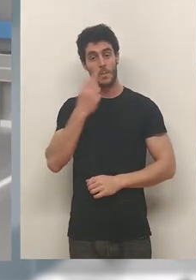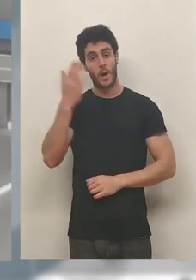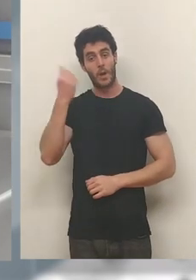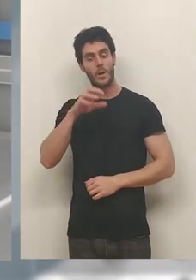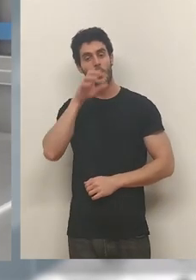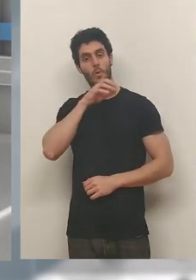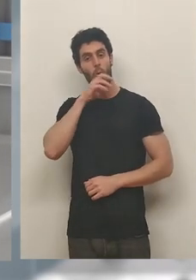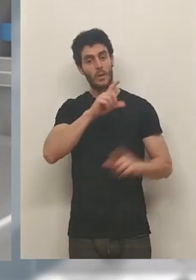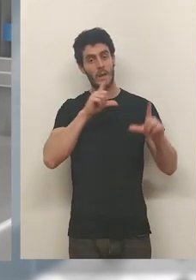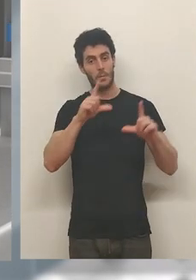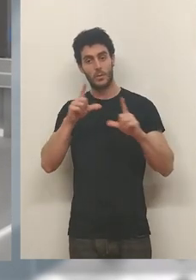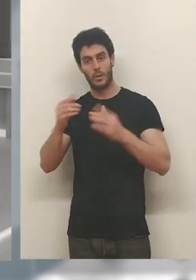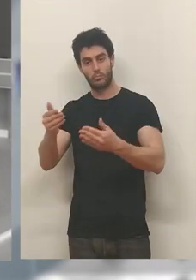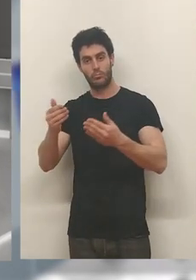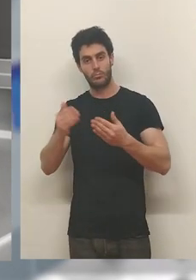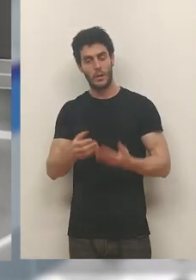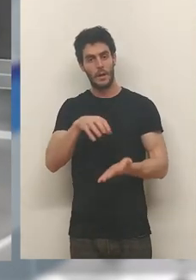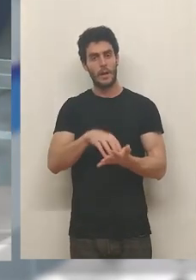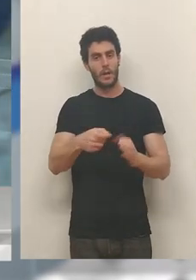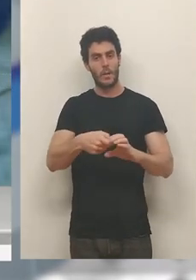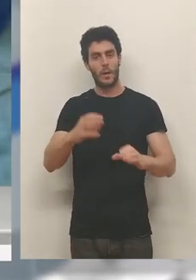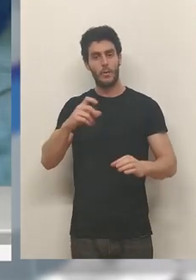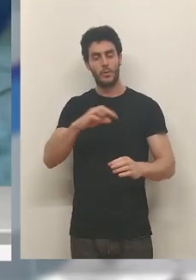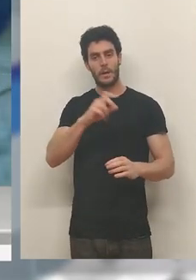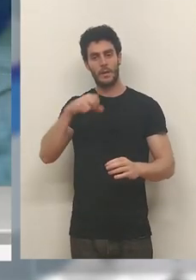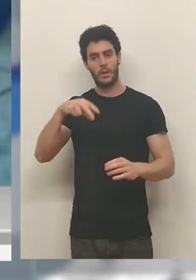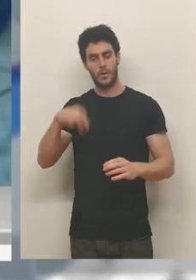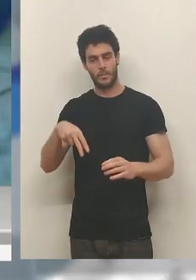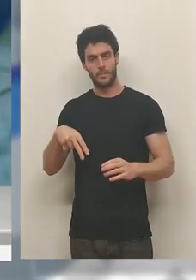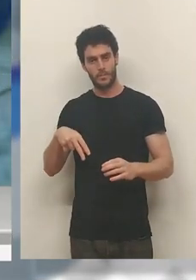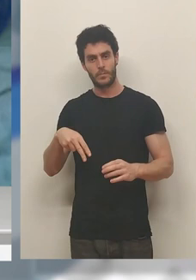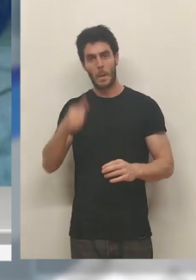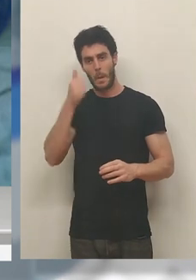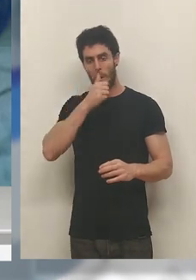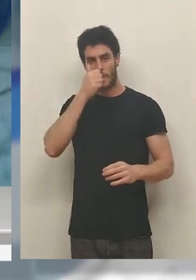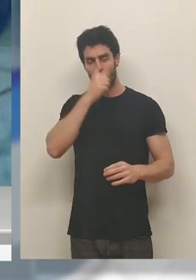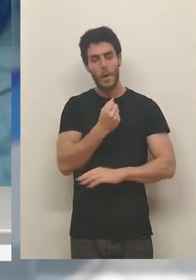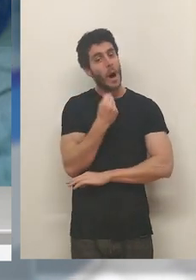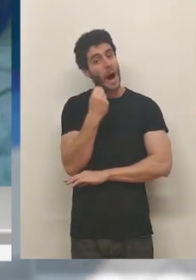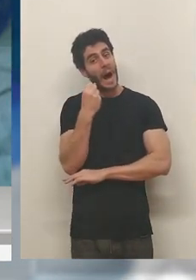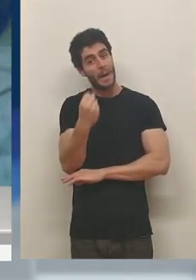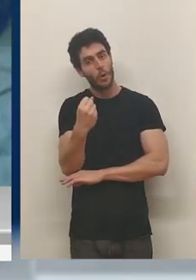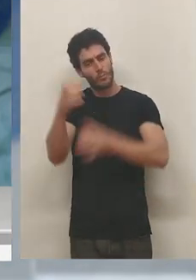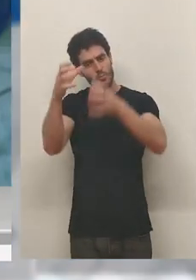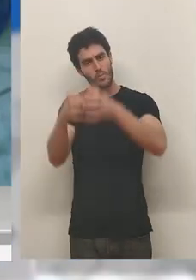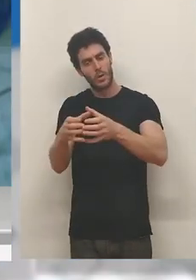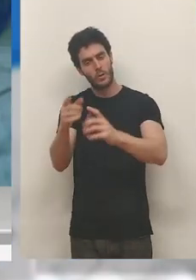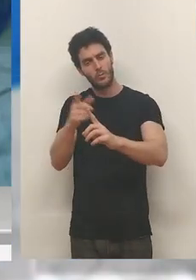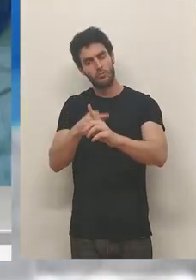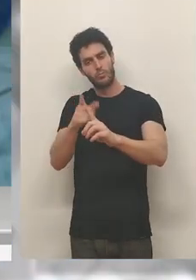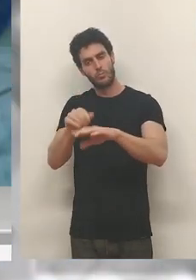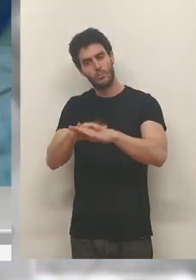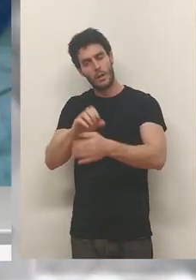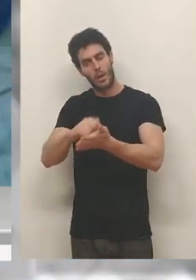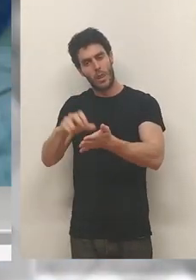y hoy nos vamos a despedir con una curiosa exposición que acoge las instalaciones de Bodega Sontañón. Sus depósitos de vino sirven de soporte a un